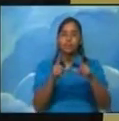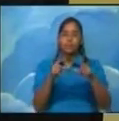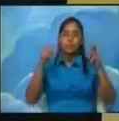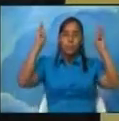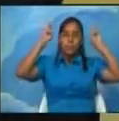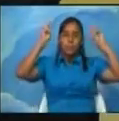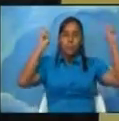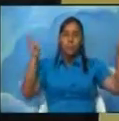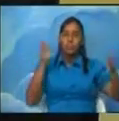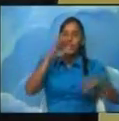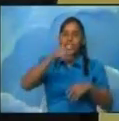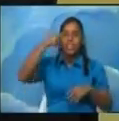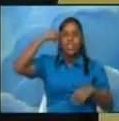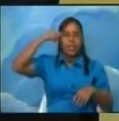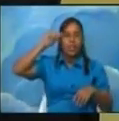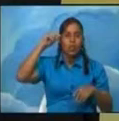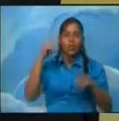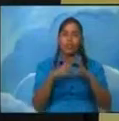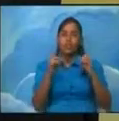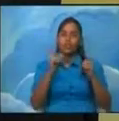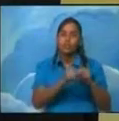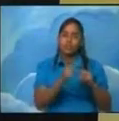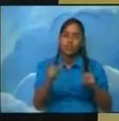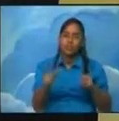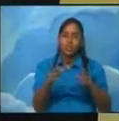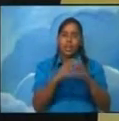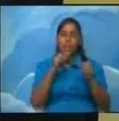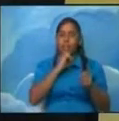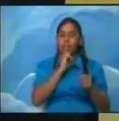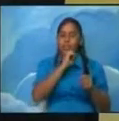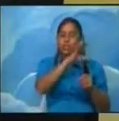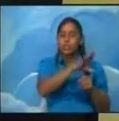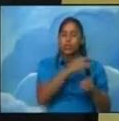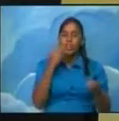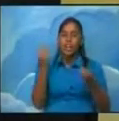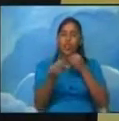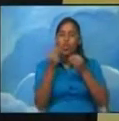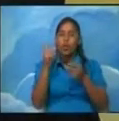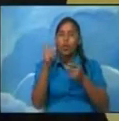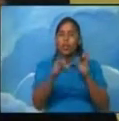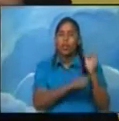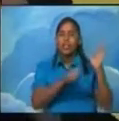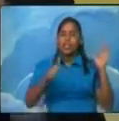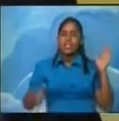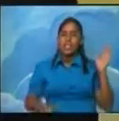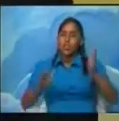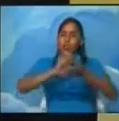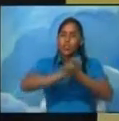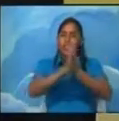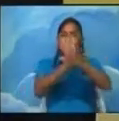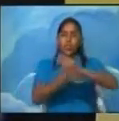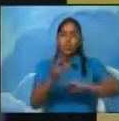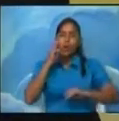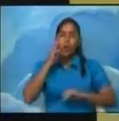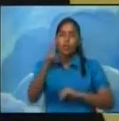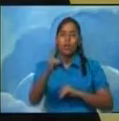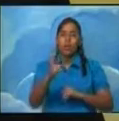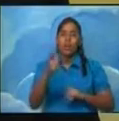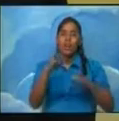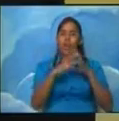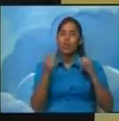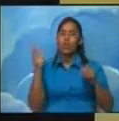les está recordando a ellos la historia, cómo el Señor destruyó a los enemigos, a los que